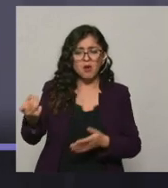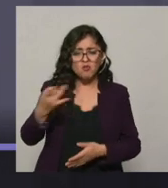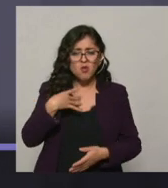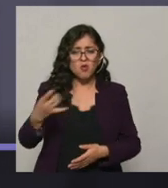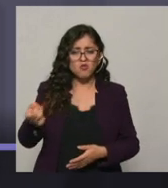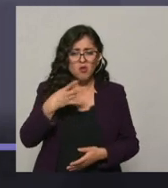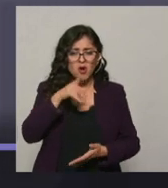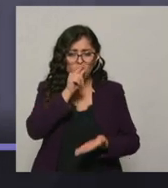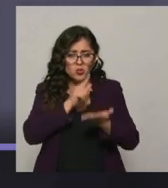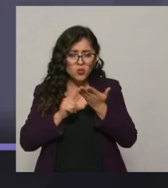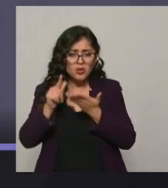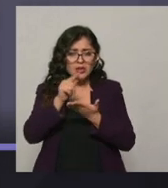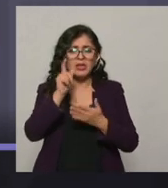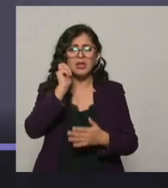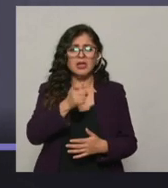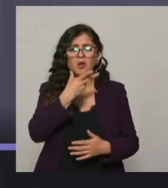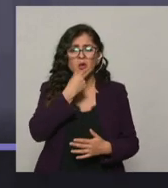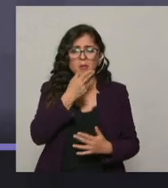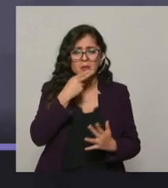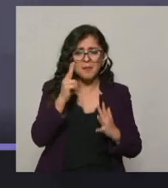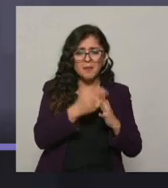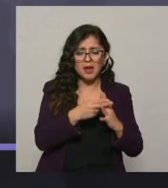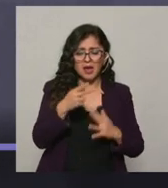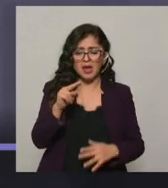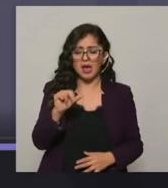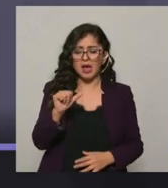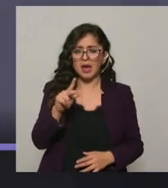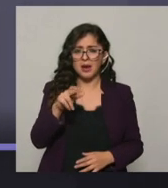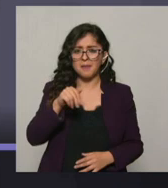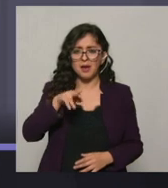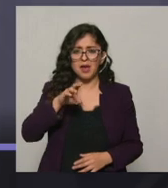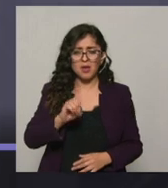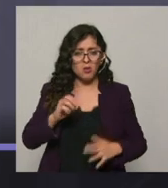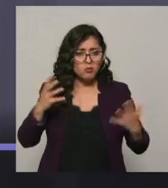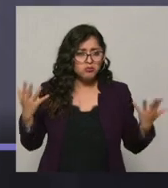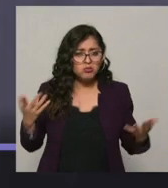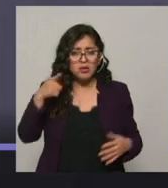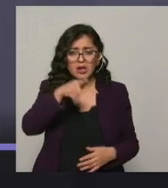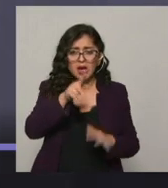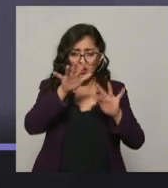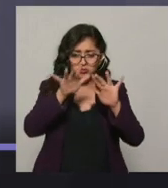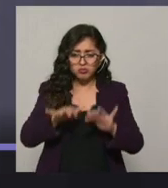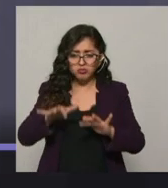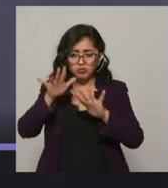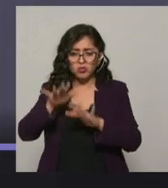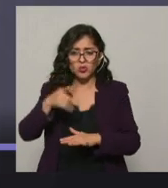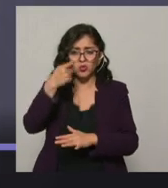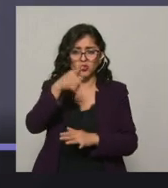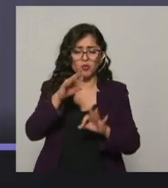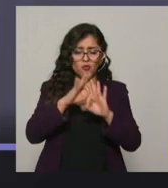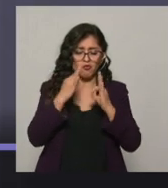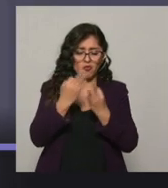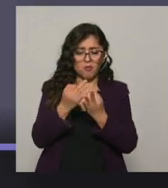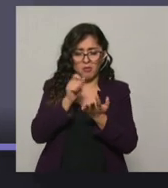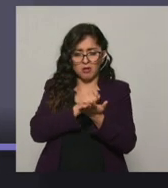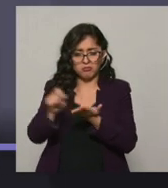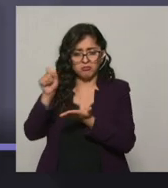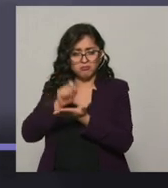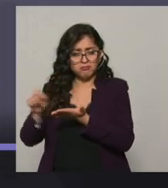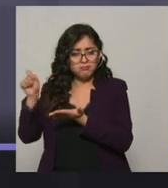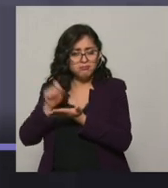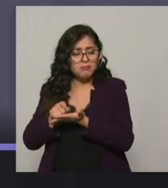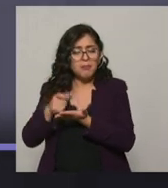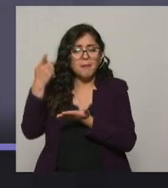ser la culpable detrás de la muerte de Armando Vega Gil, que creo que además él es muy claro en su carta, ¿no? Sí. Y que creo que también